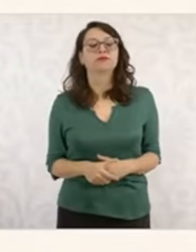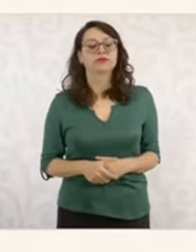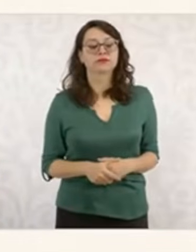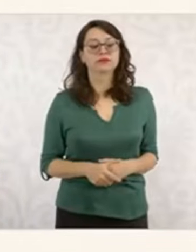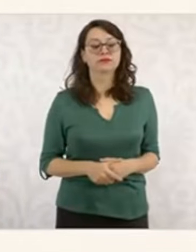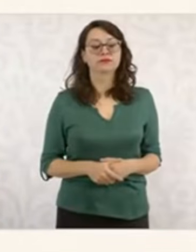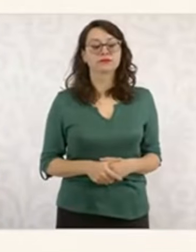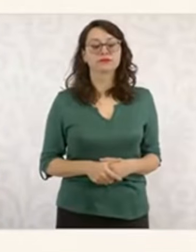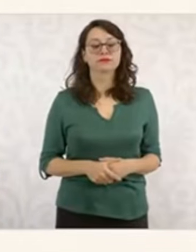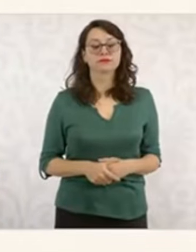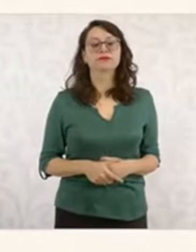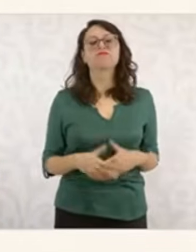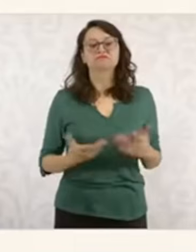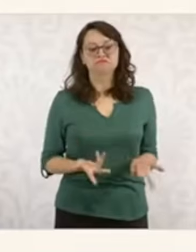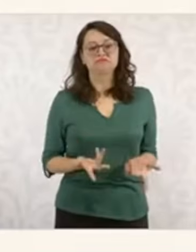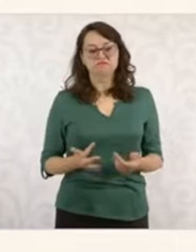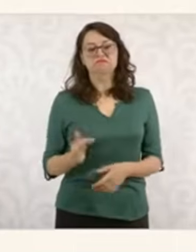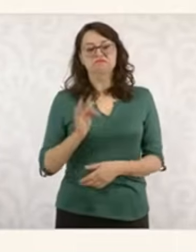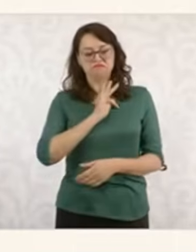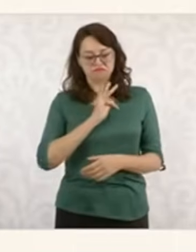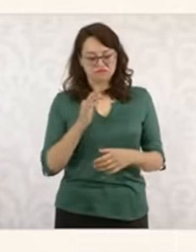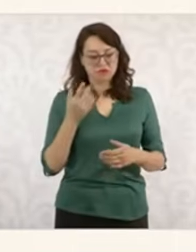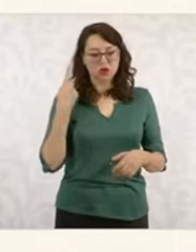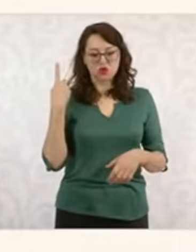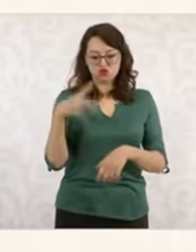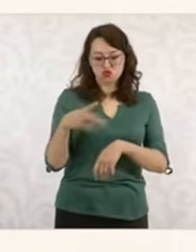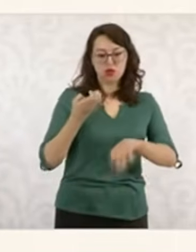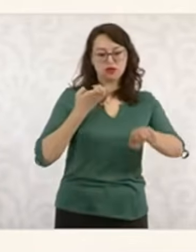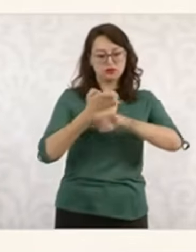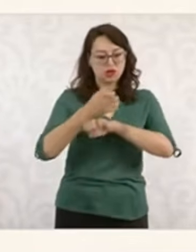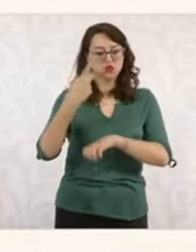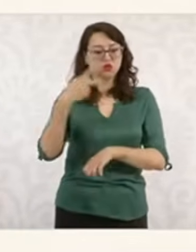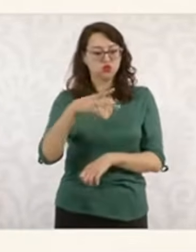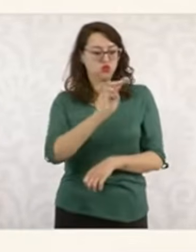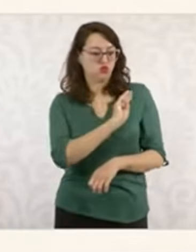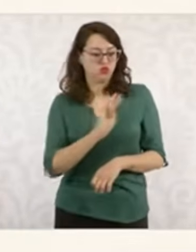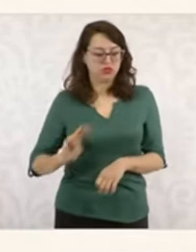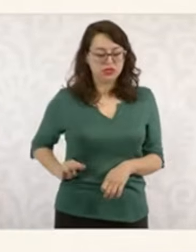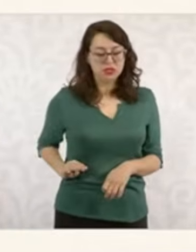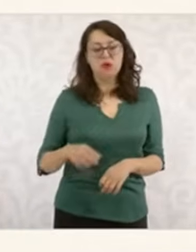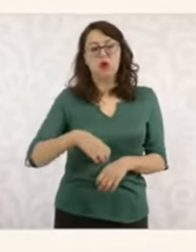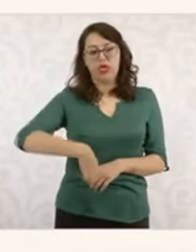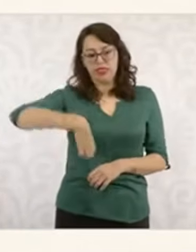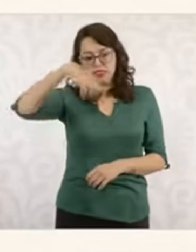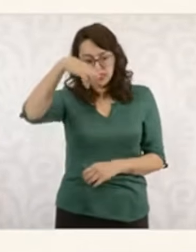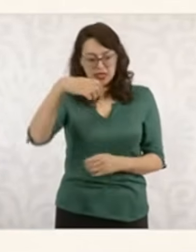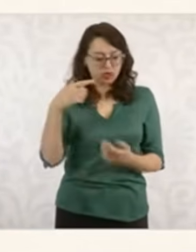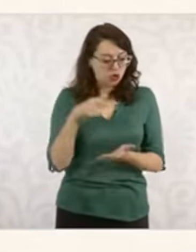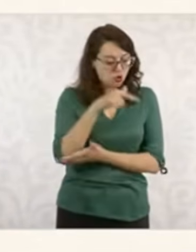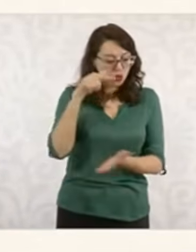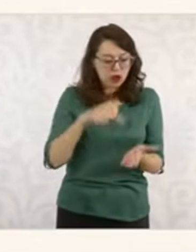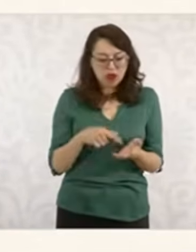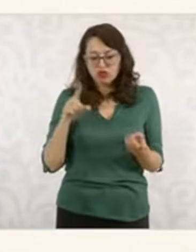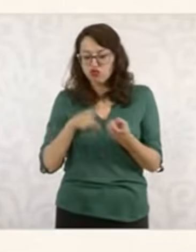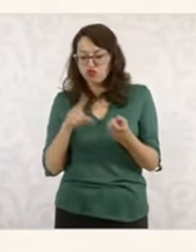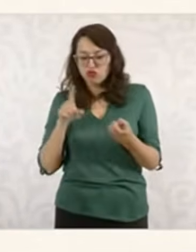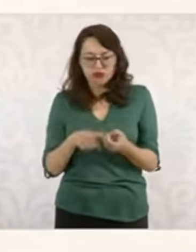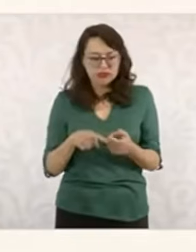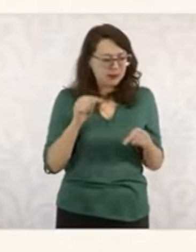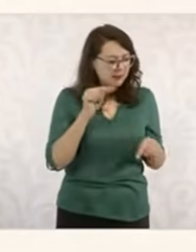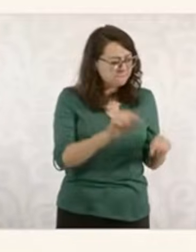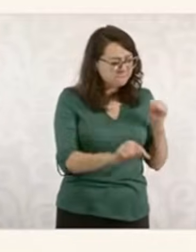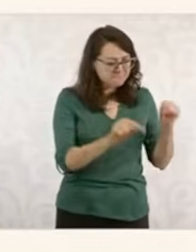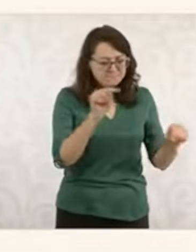dondemevacuno.salud.gov.mx y ahí pueden seleccionar el estado, municipio y grupo de edad y consultar los más de 21,000 puntos